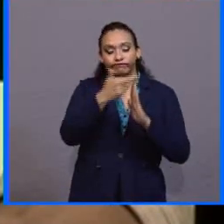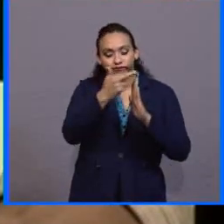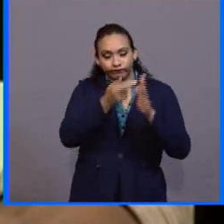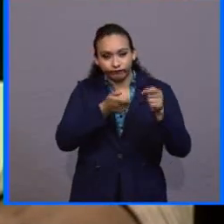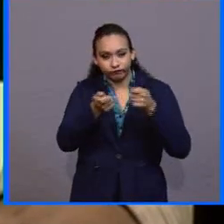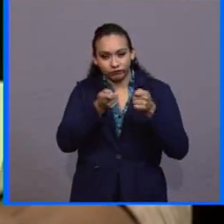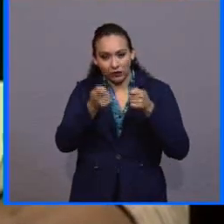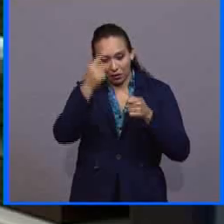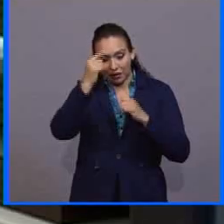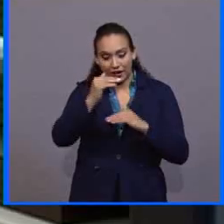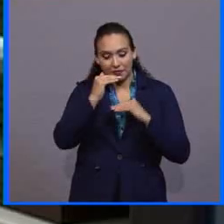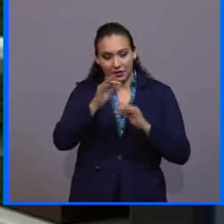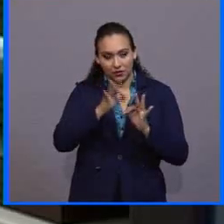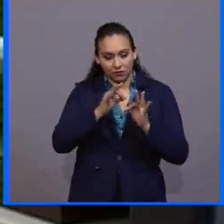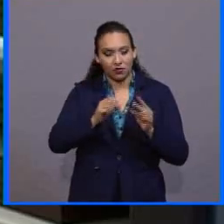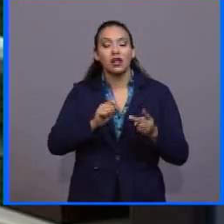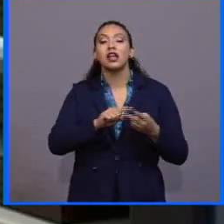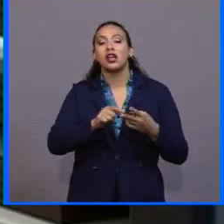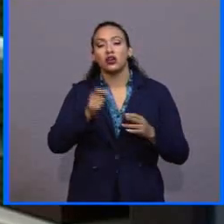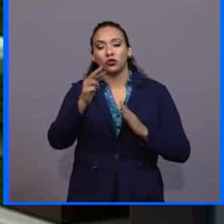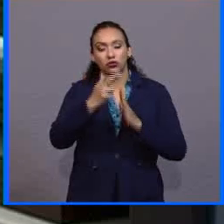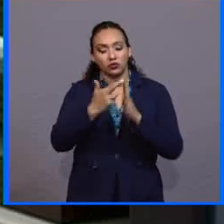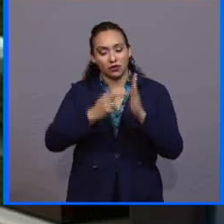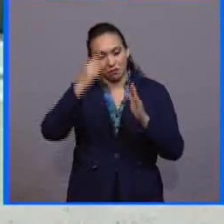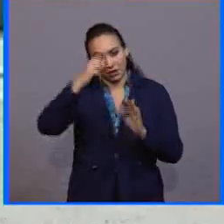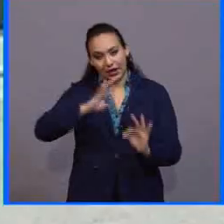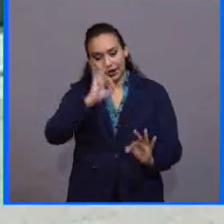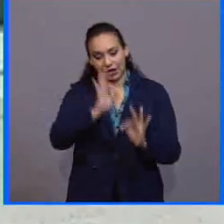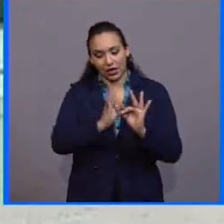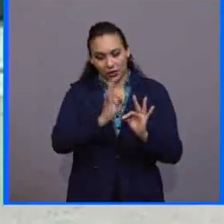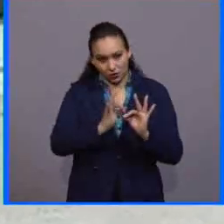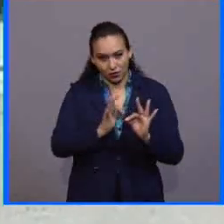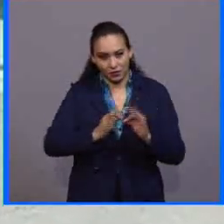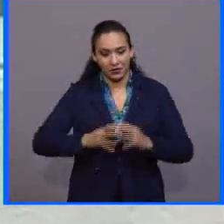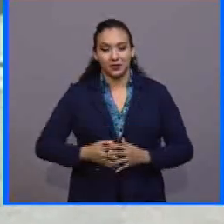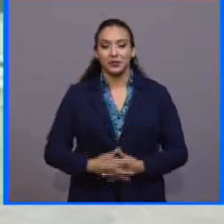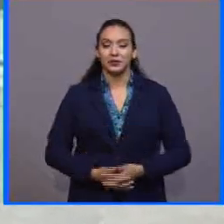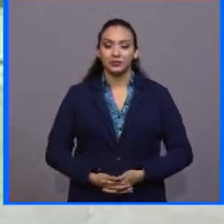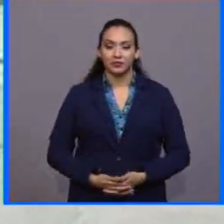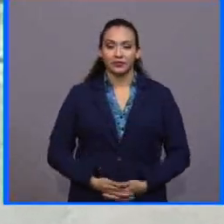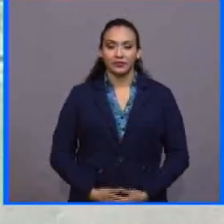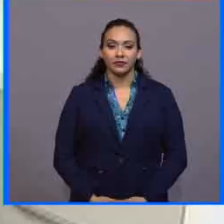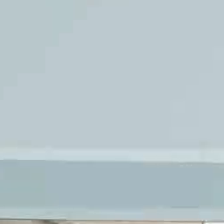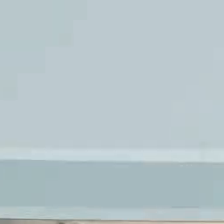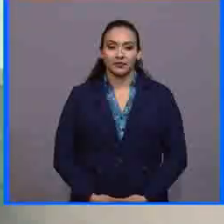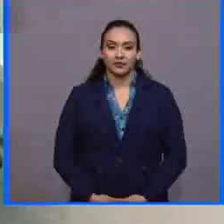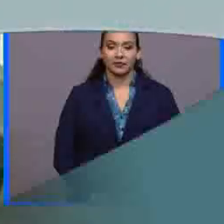cumplimiento mínimos e indicadores de cumplimiento deseable.